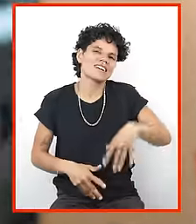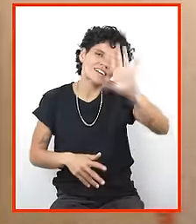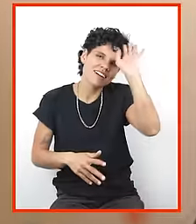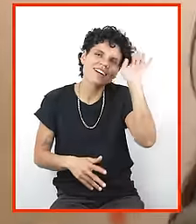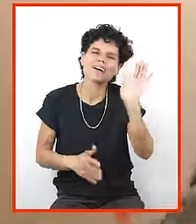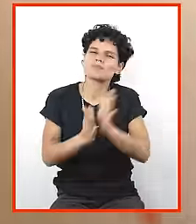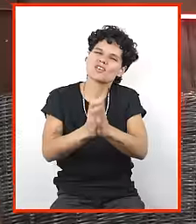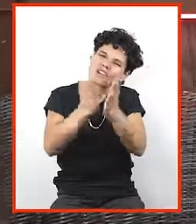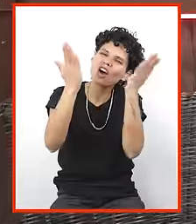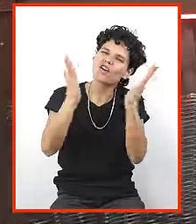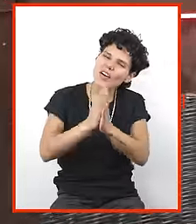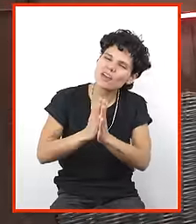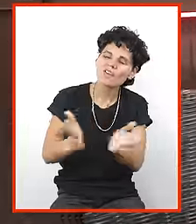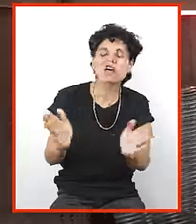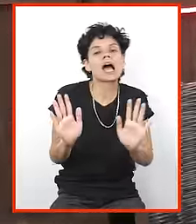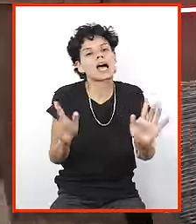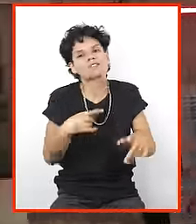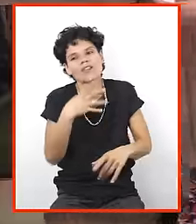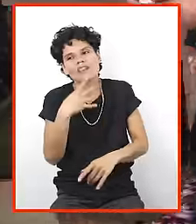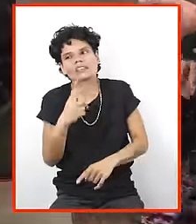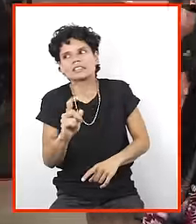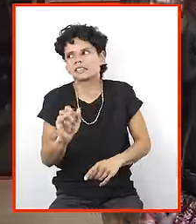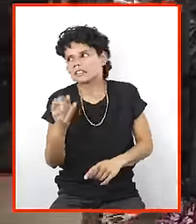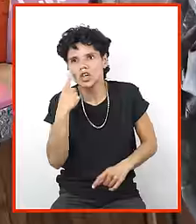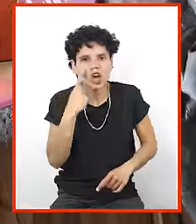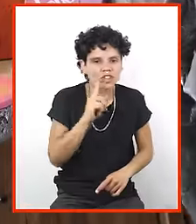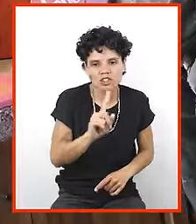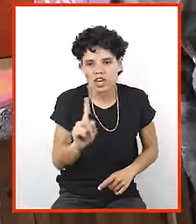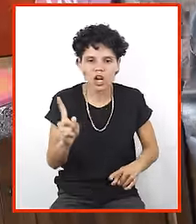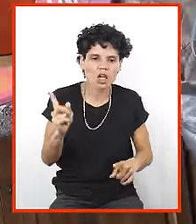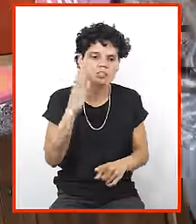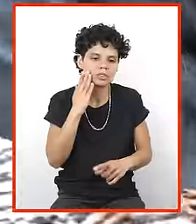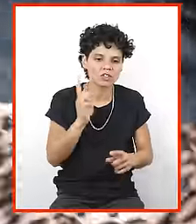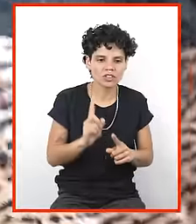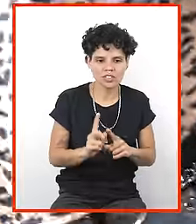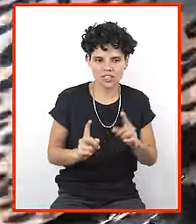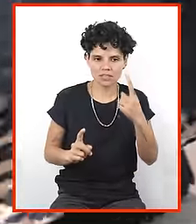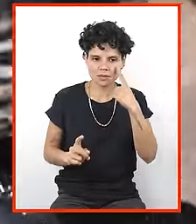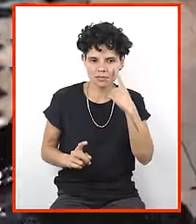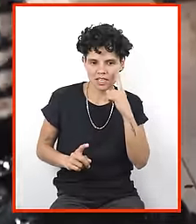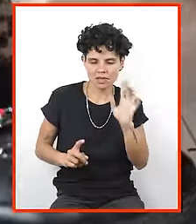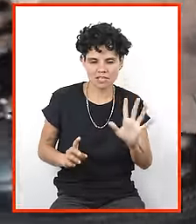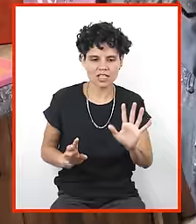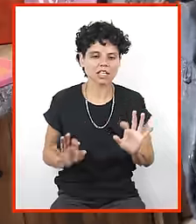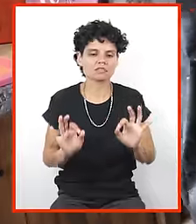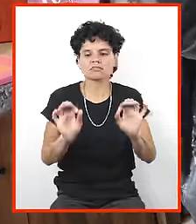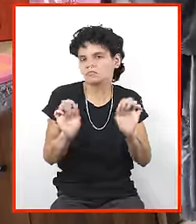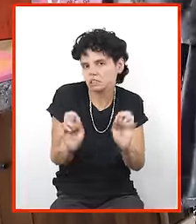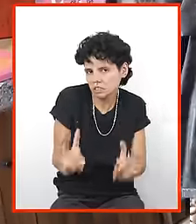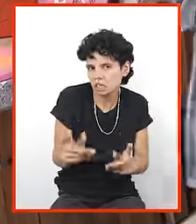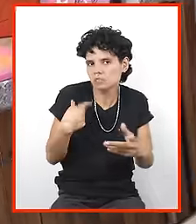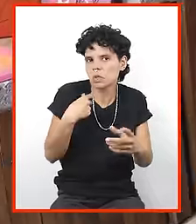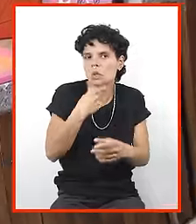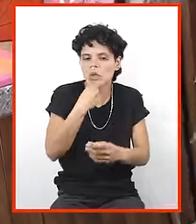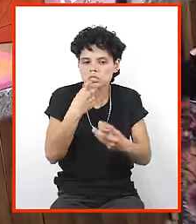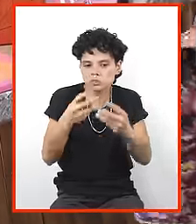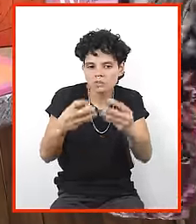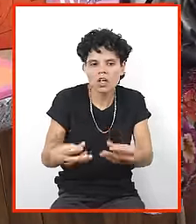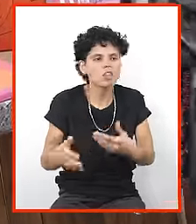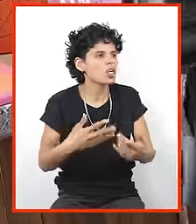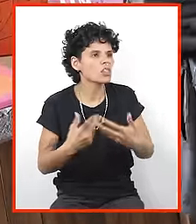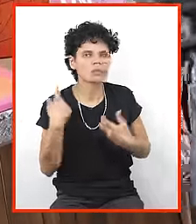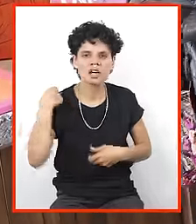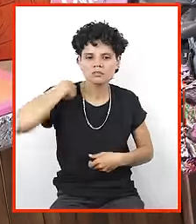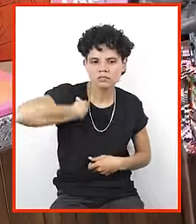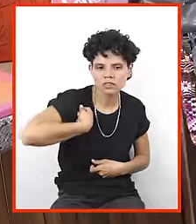bien. Oye, por favor. No, pero es que Pucha no quería pasar el papelón. Po. Viste que aquí no. Ahí está. Ya, muy bien. Ay, esto lo puedo